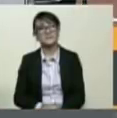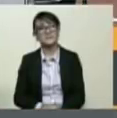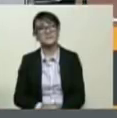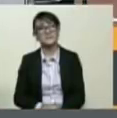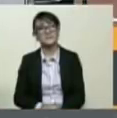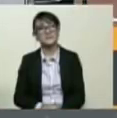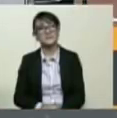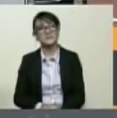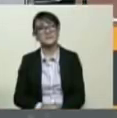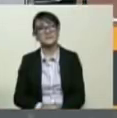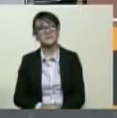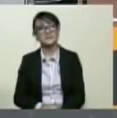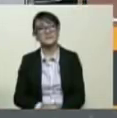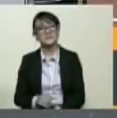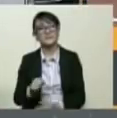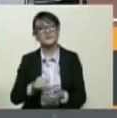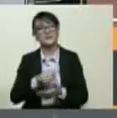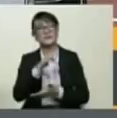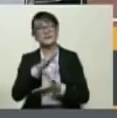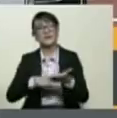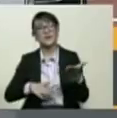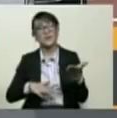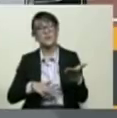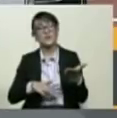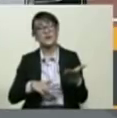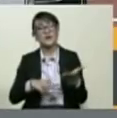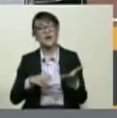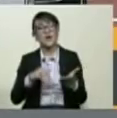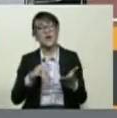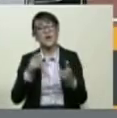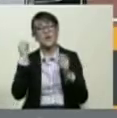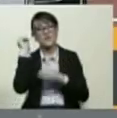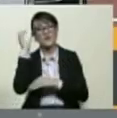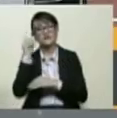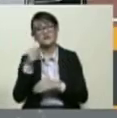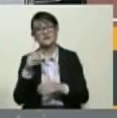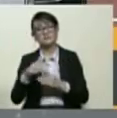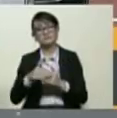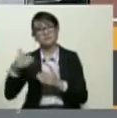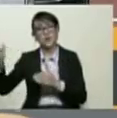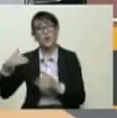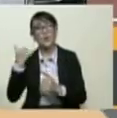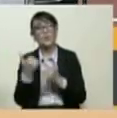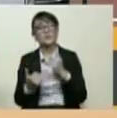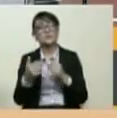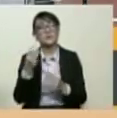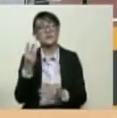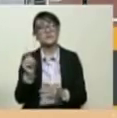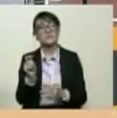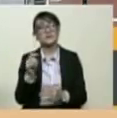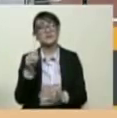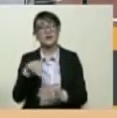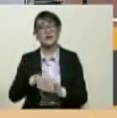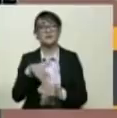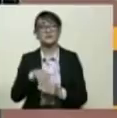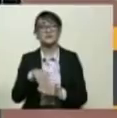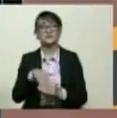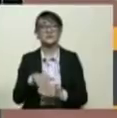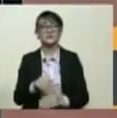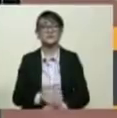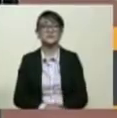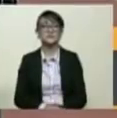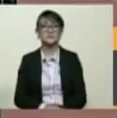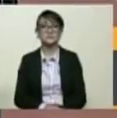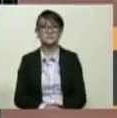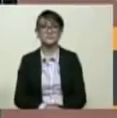el comunicado de la Conferencia Episcopal Venezolana que pide la postergación para el último trimestre de las elecciones.